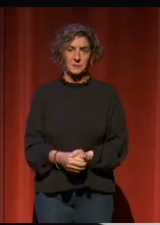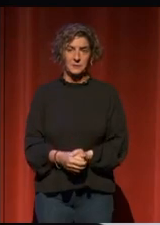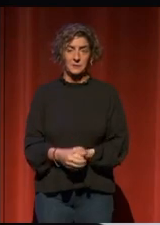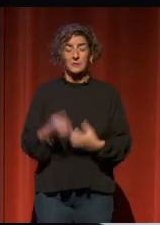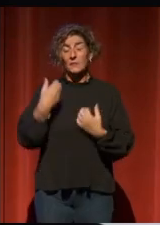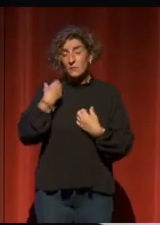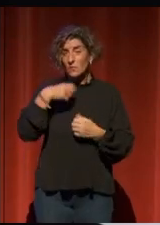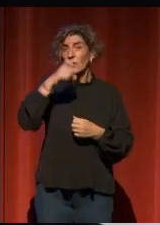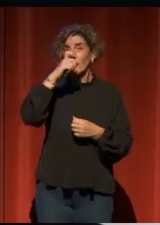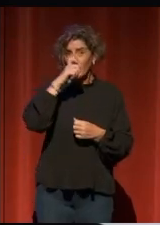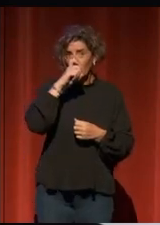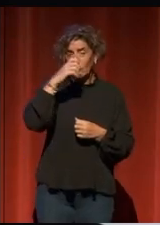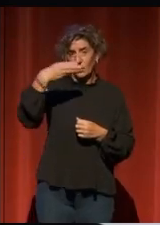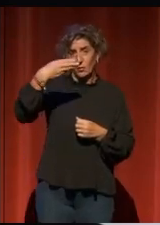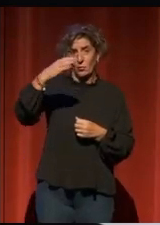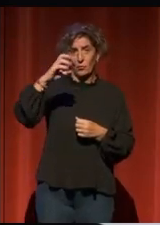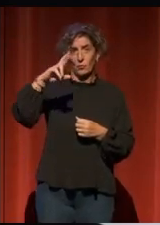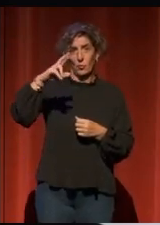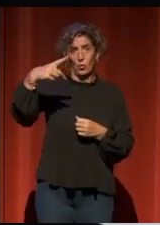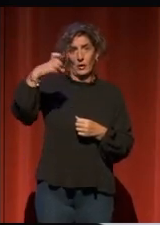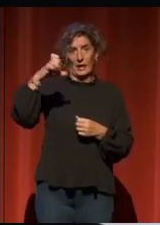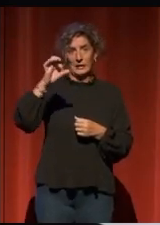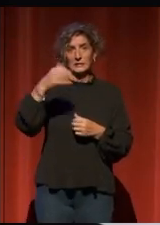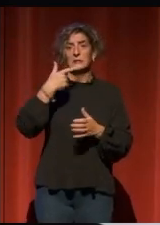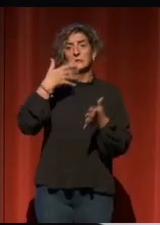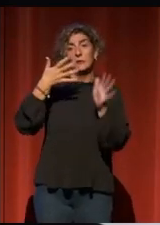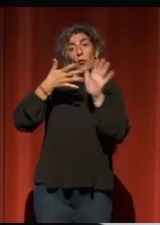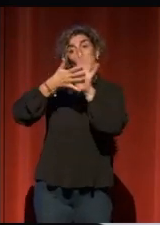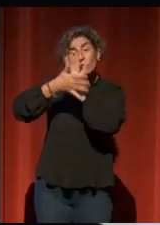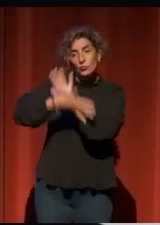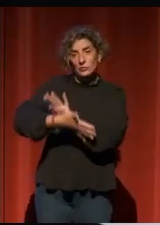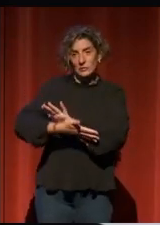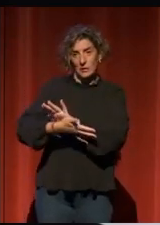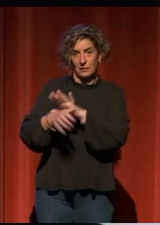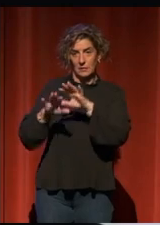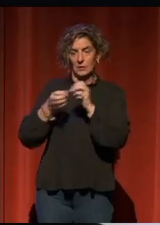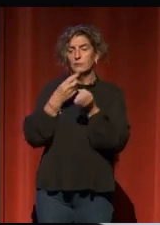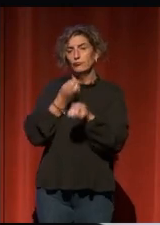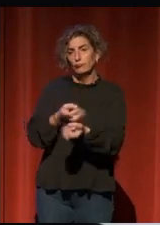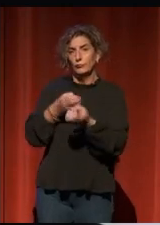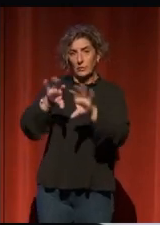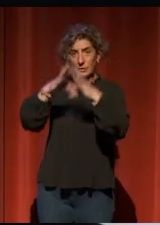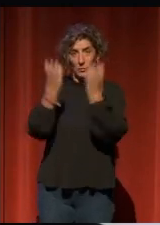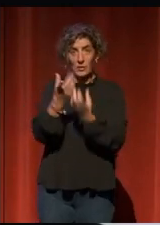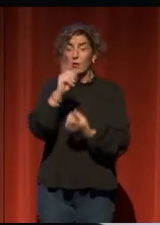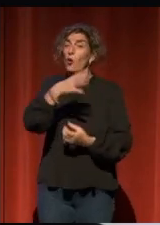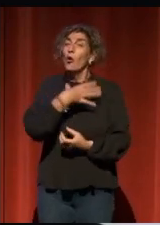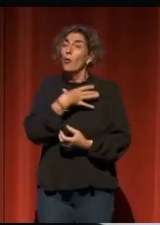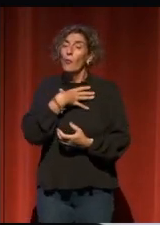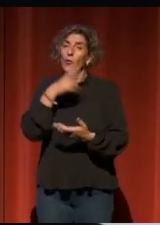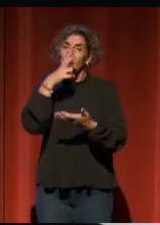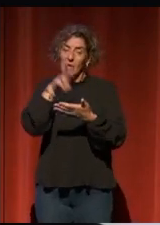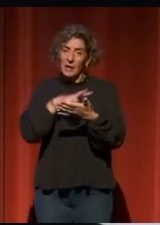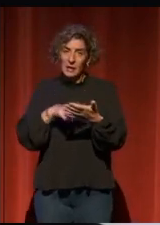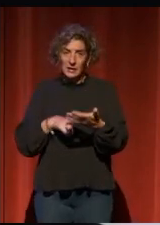Recuerdo que Borges contaba a menudo y sin pesar que si bien no podía leer nunca, no podría